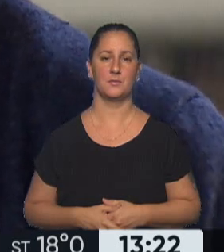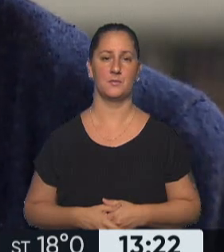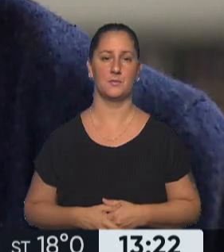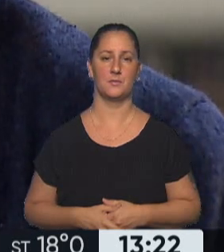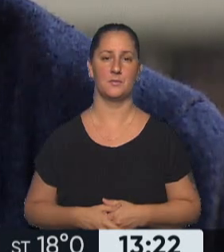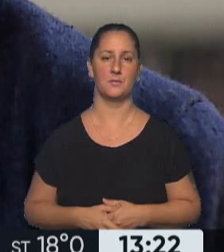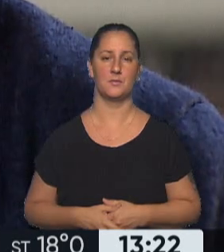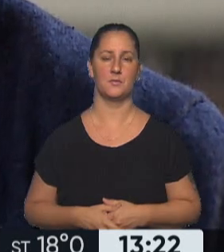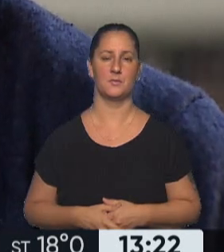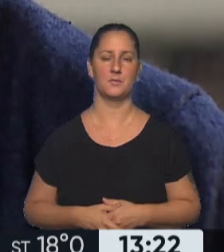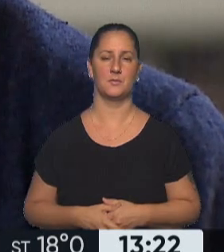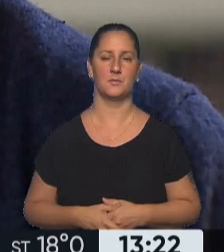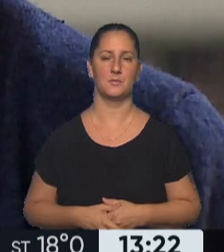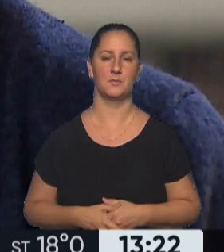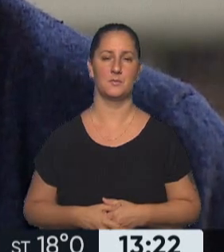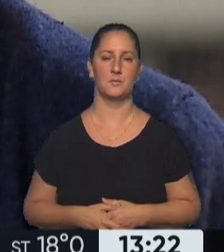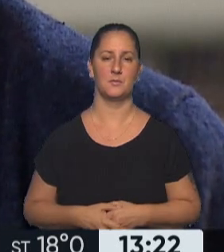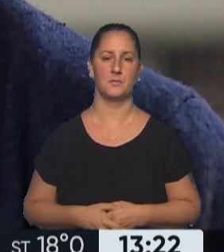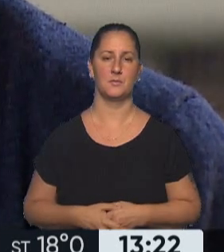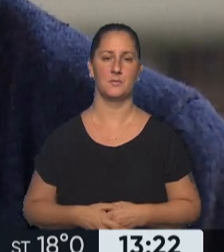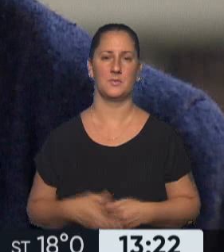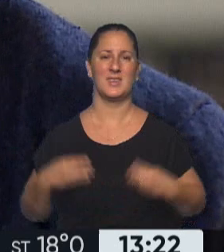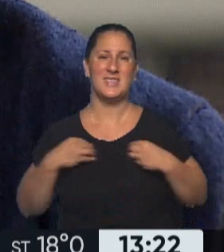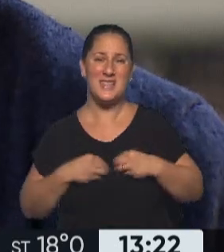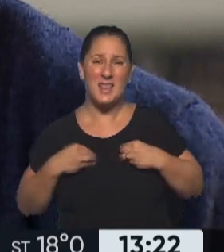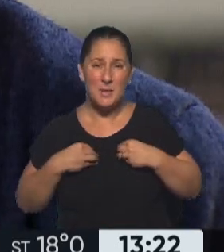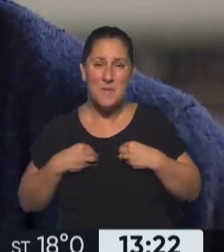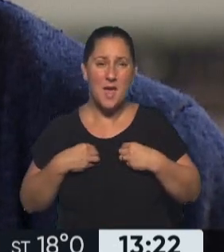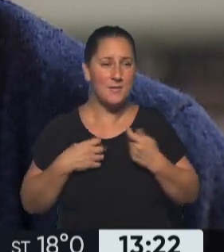No podés manejar los sentimientos. No.